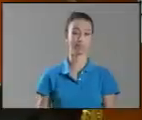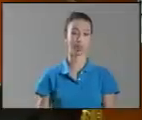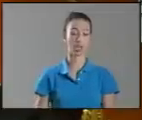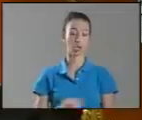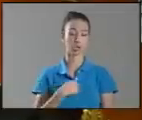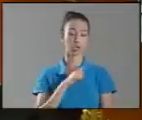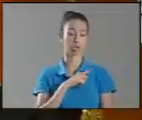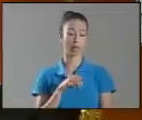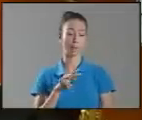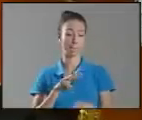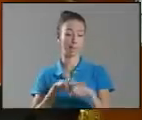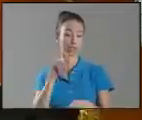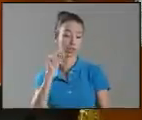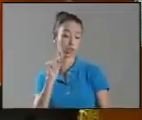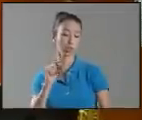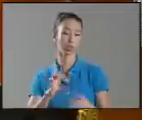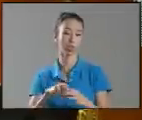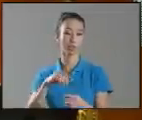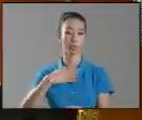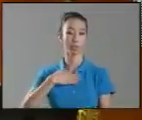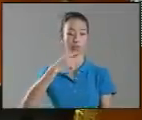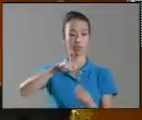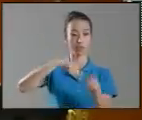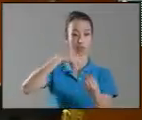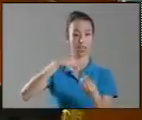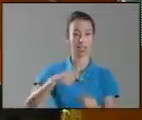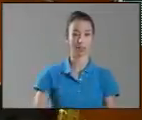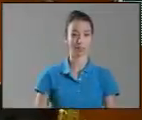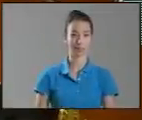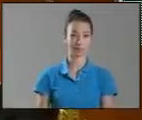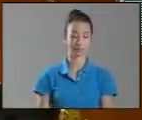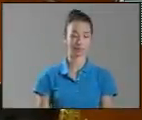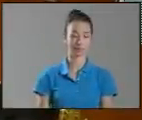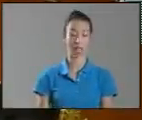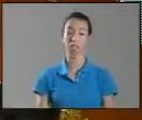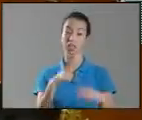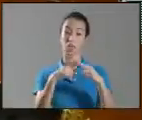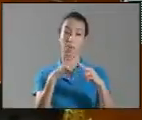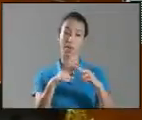1.90, hermano. Soy el más chaparro de mi familia.